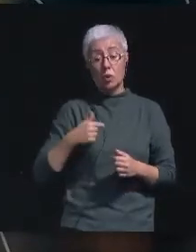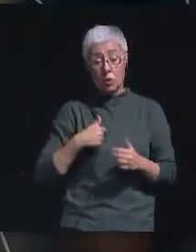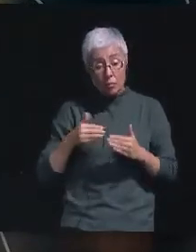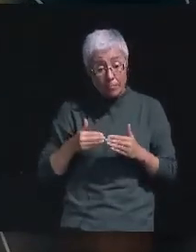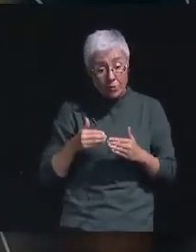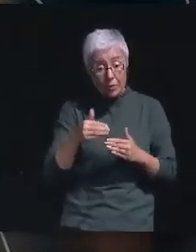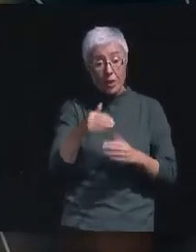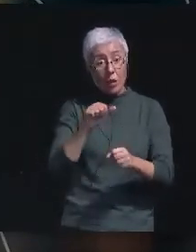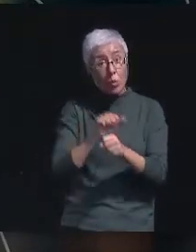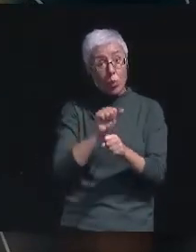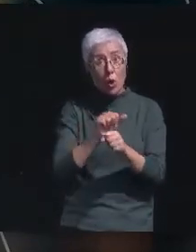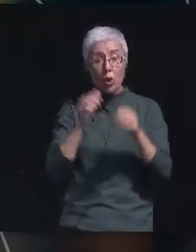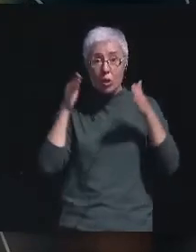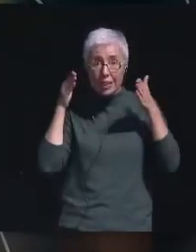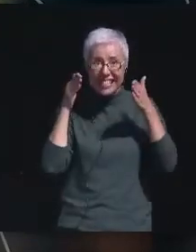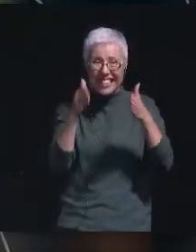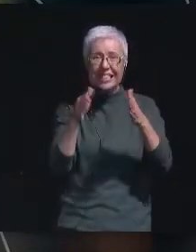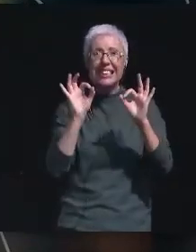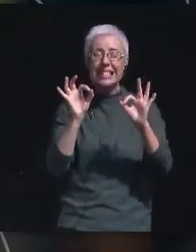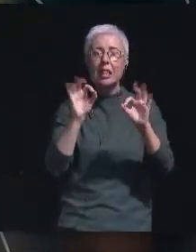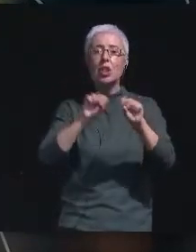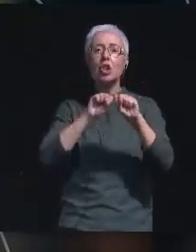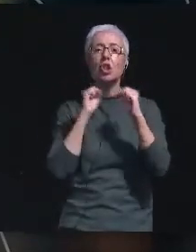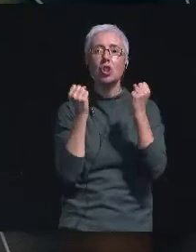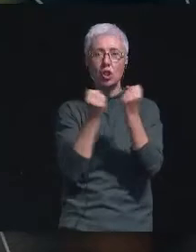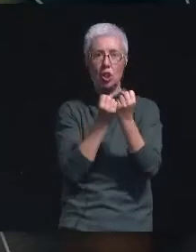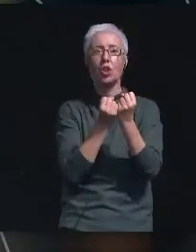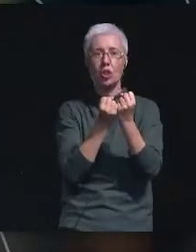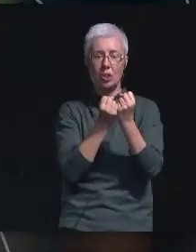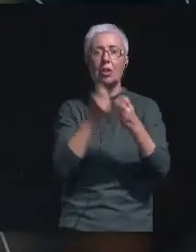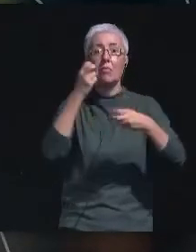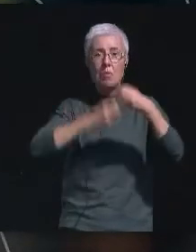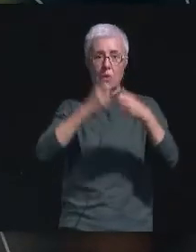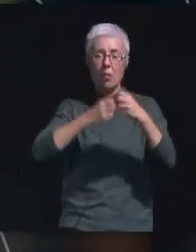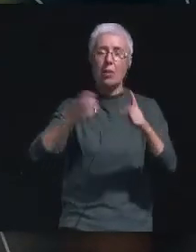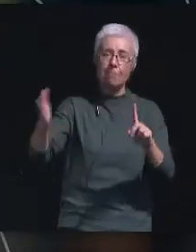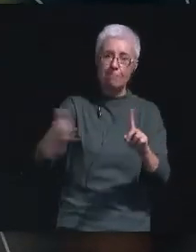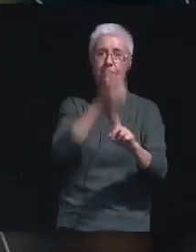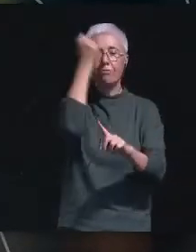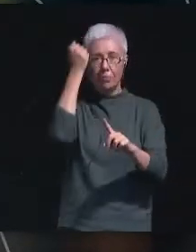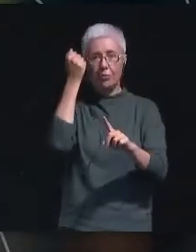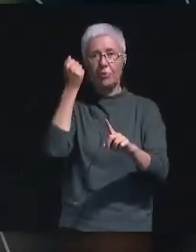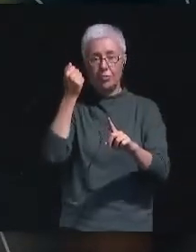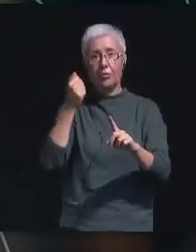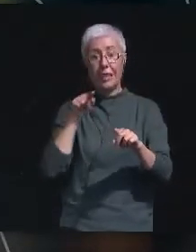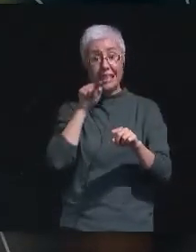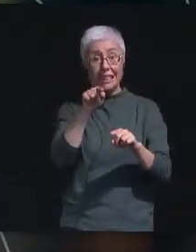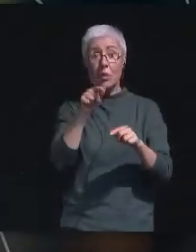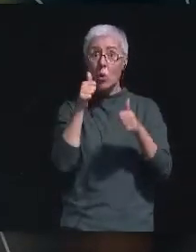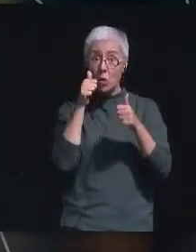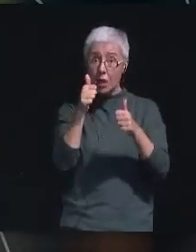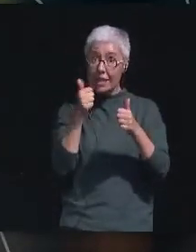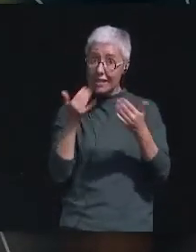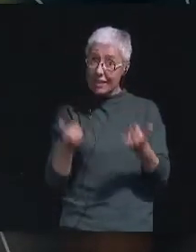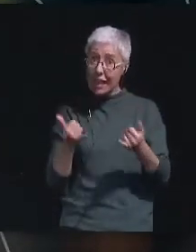pero orientados a retos sociales. Esos retos sociales son, además, las grandes oportunidades de negocio y, por lo tanto,